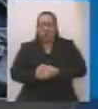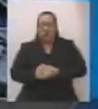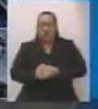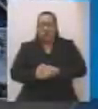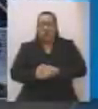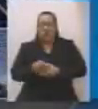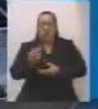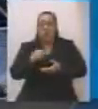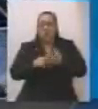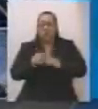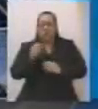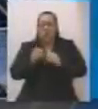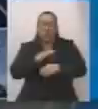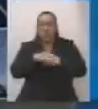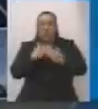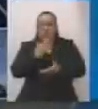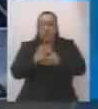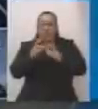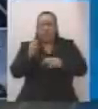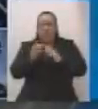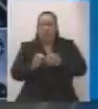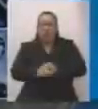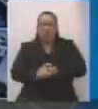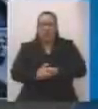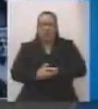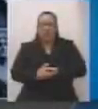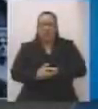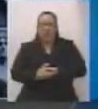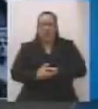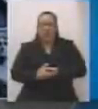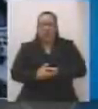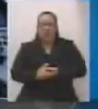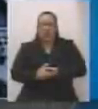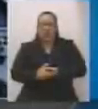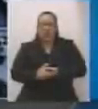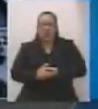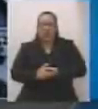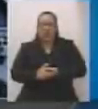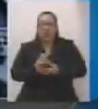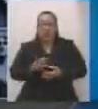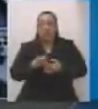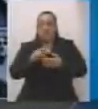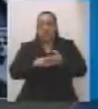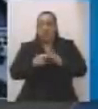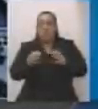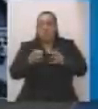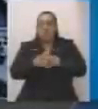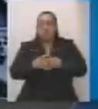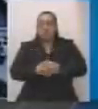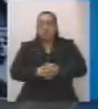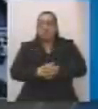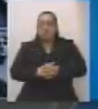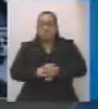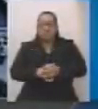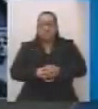que va a resolver todos los problemas económicos del planeta, y en particular sus partidarios sostienen que va a